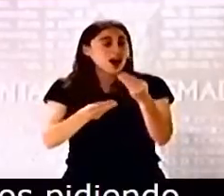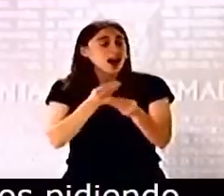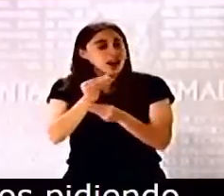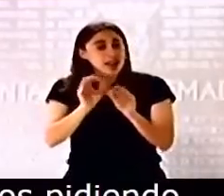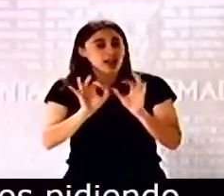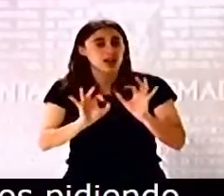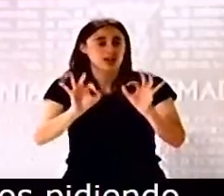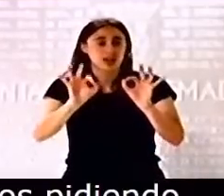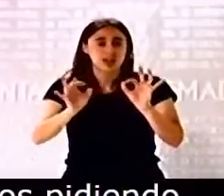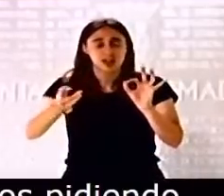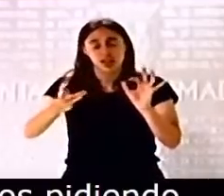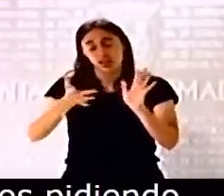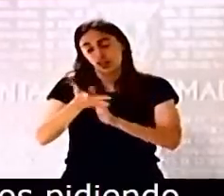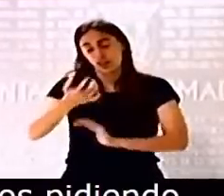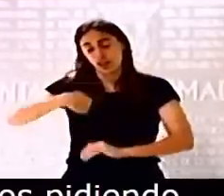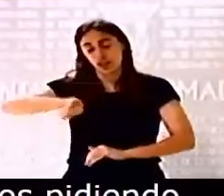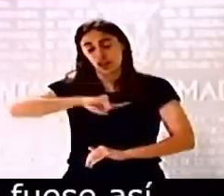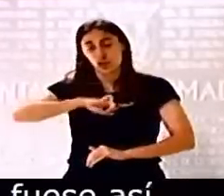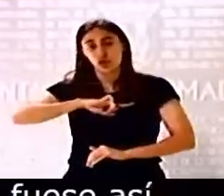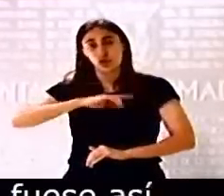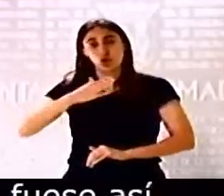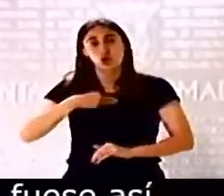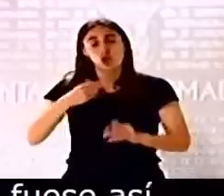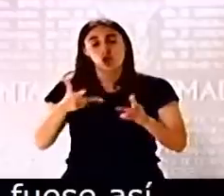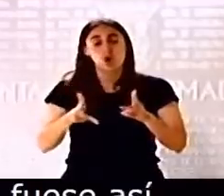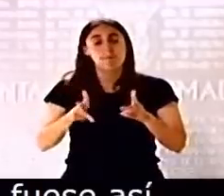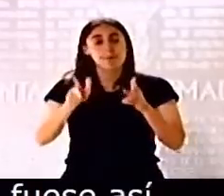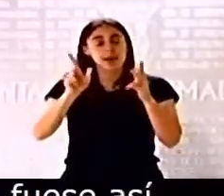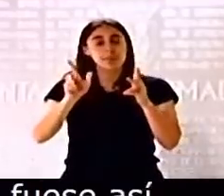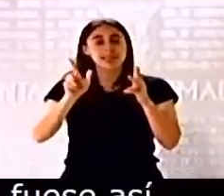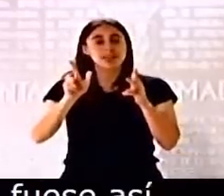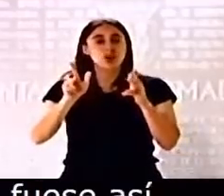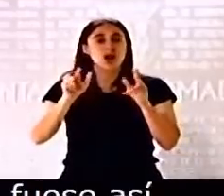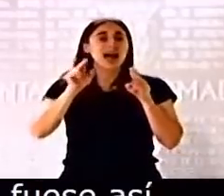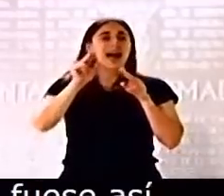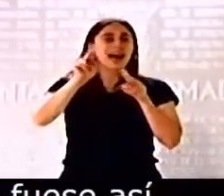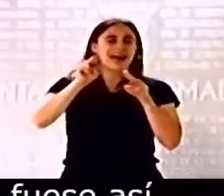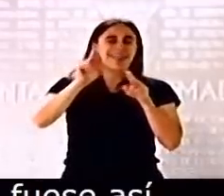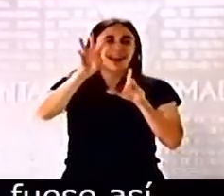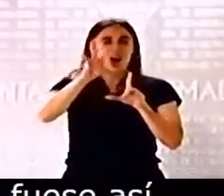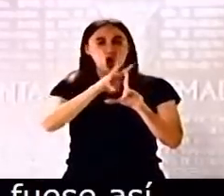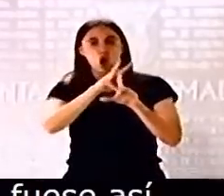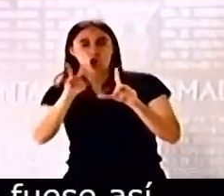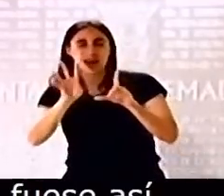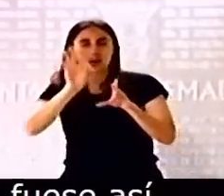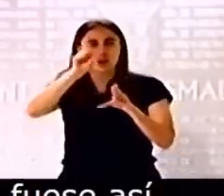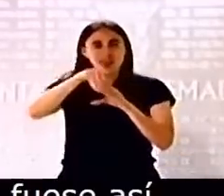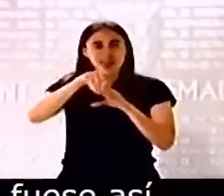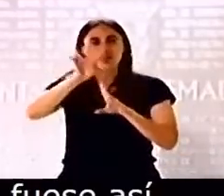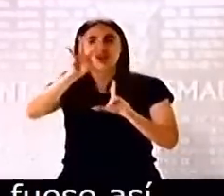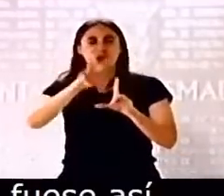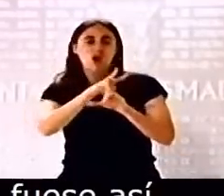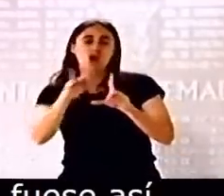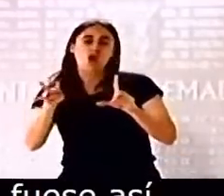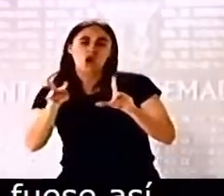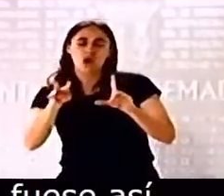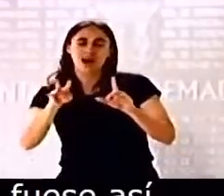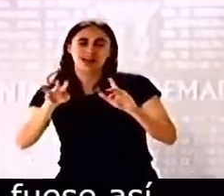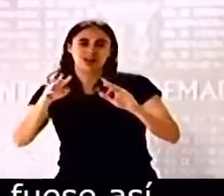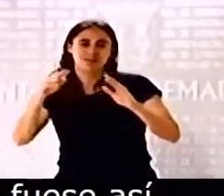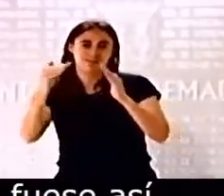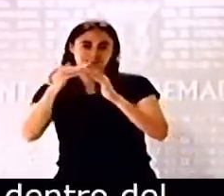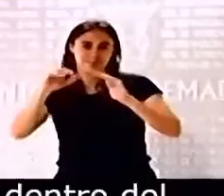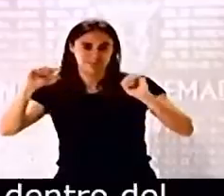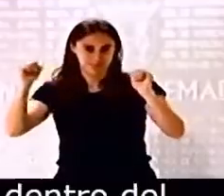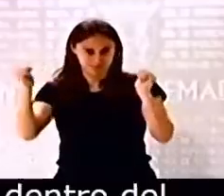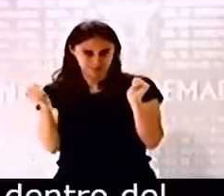daríamos el permiso oportuno para que pudiesen cazar dentro del horario que se considera toque de queda. Insisto,